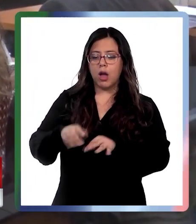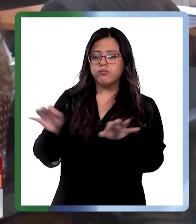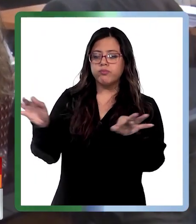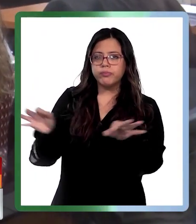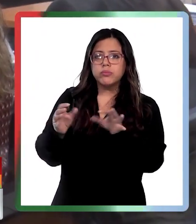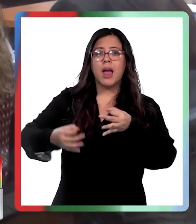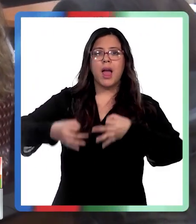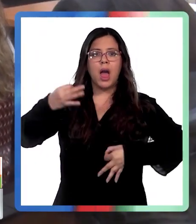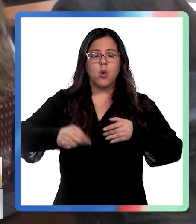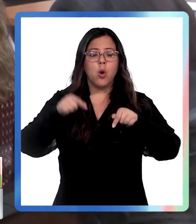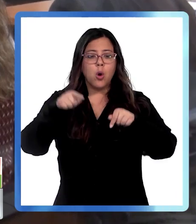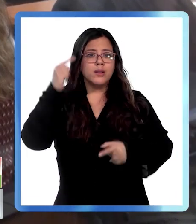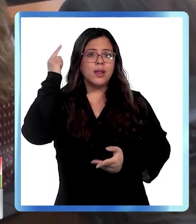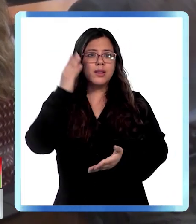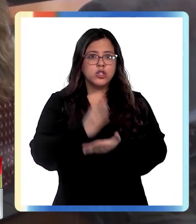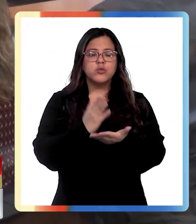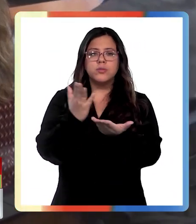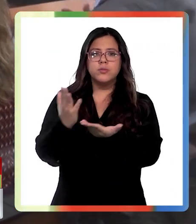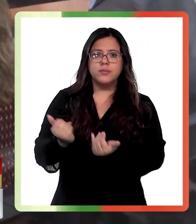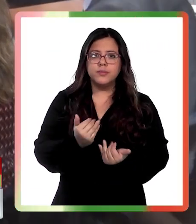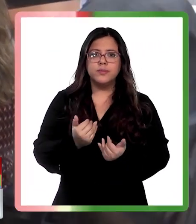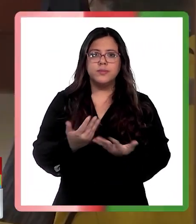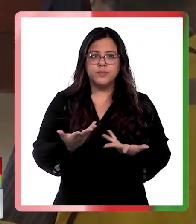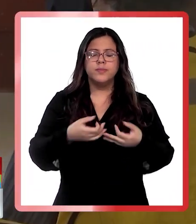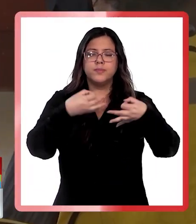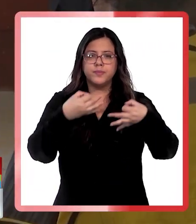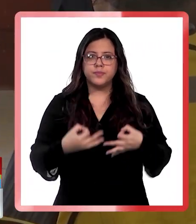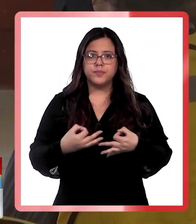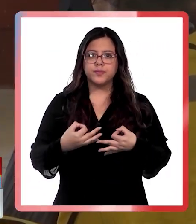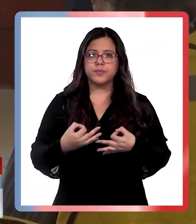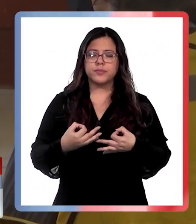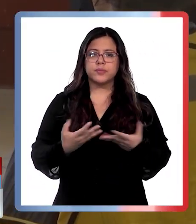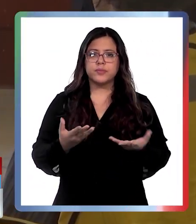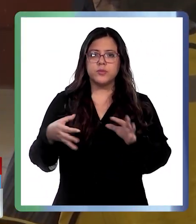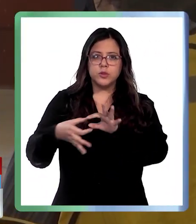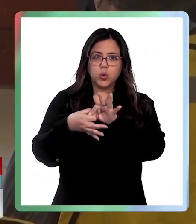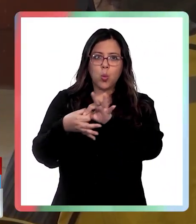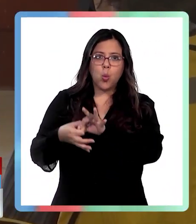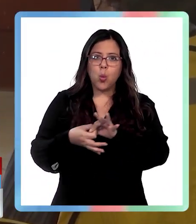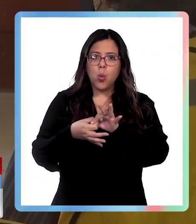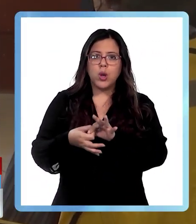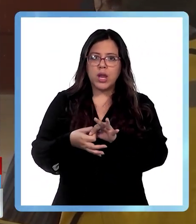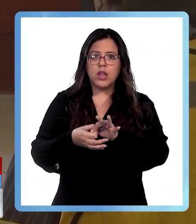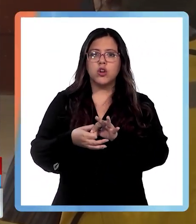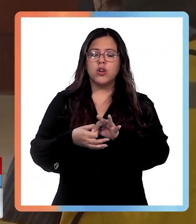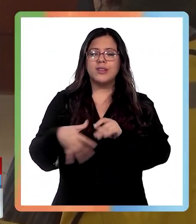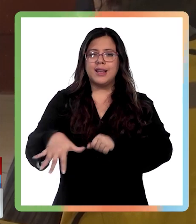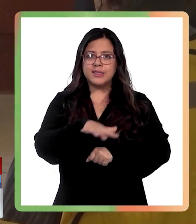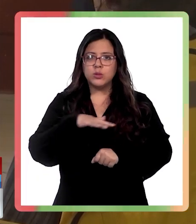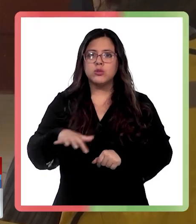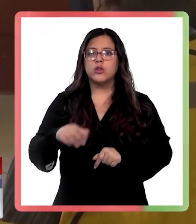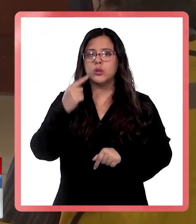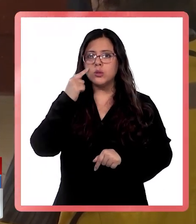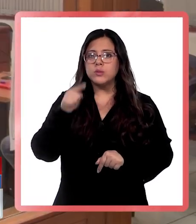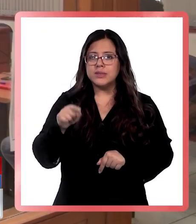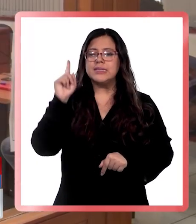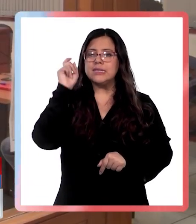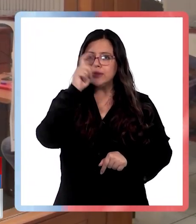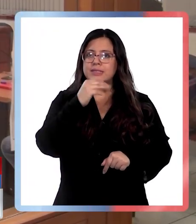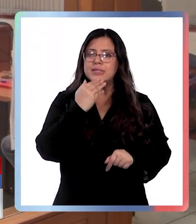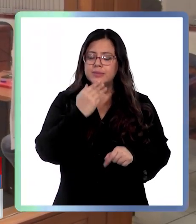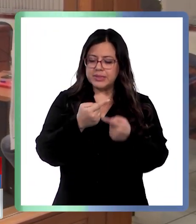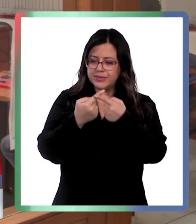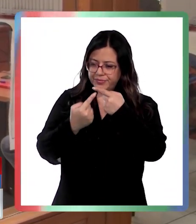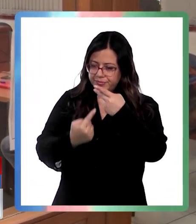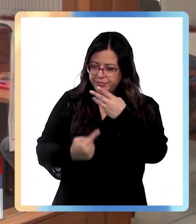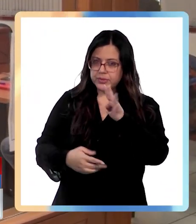lo expuesto durante la audiencia, esta medida se hizo necesaria para asegurar una visión unificada de los hechos, considerando la complejidad